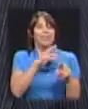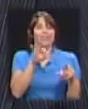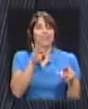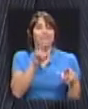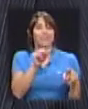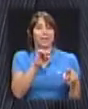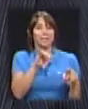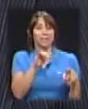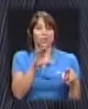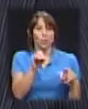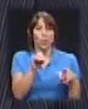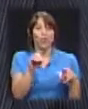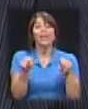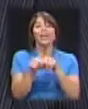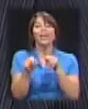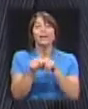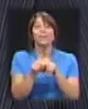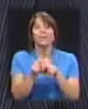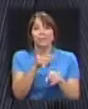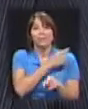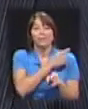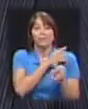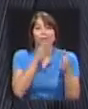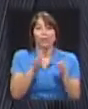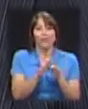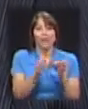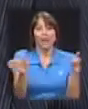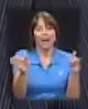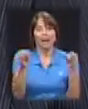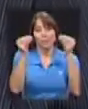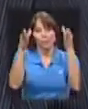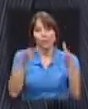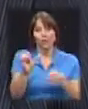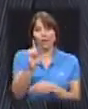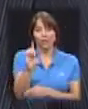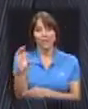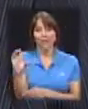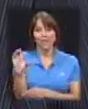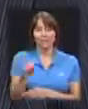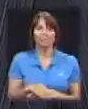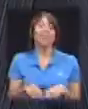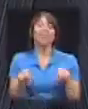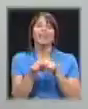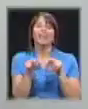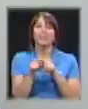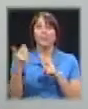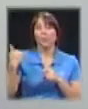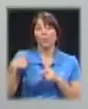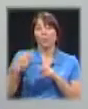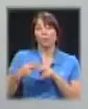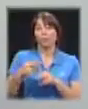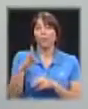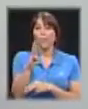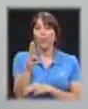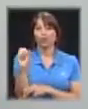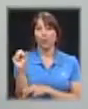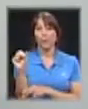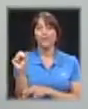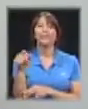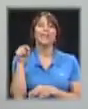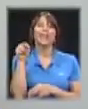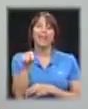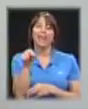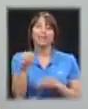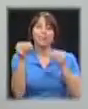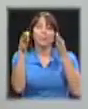el director general del proyecto era el profesor Klein. Y Bob Summers es el profesor que nos dio